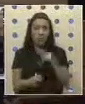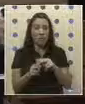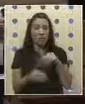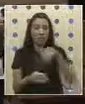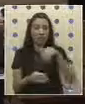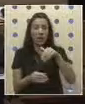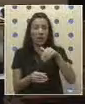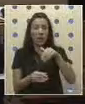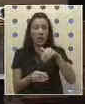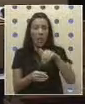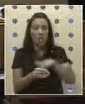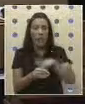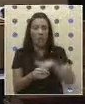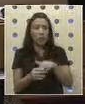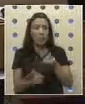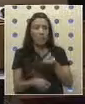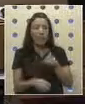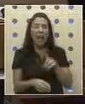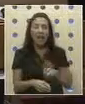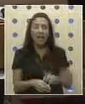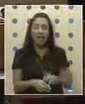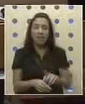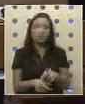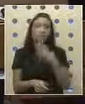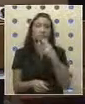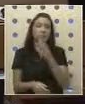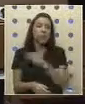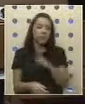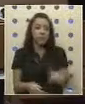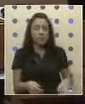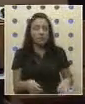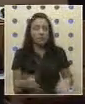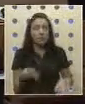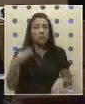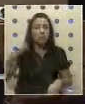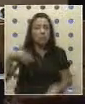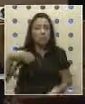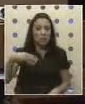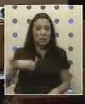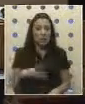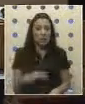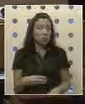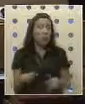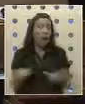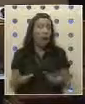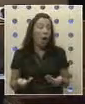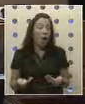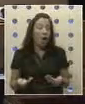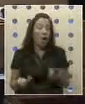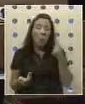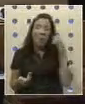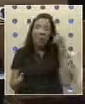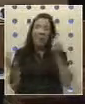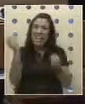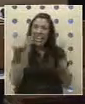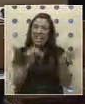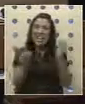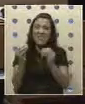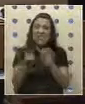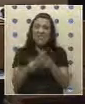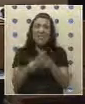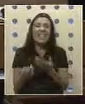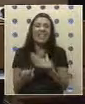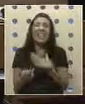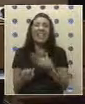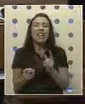elecciones primarias parlamentarias y municipales. No hay ninguna razón, presidente, para ahora inventar un mecanismo que en la práctica lo que